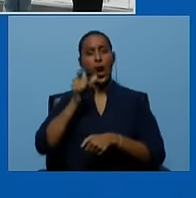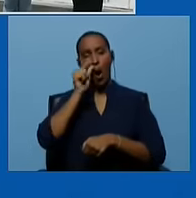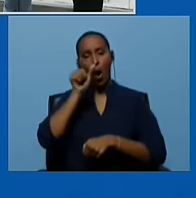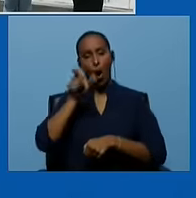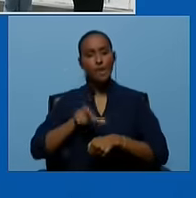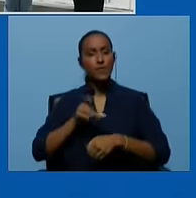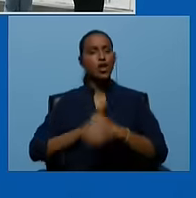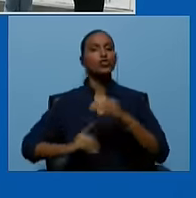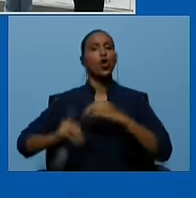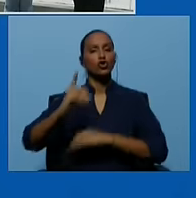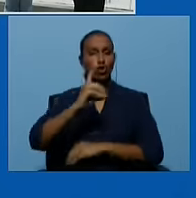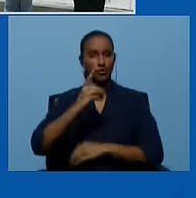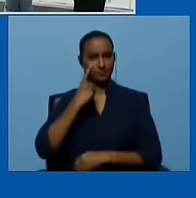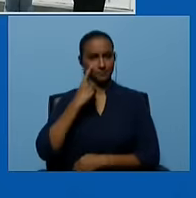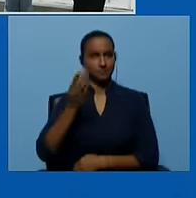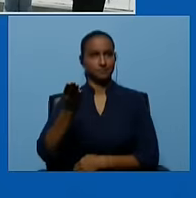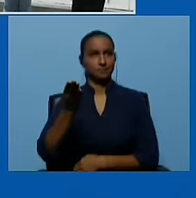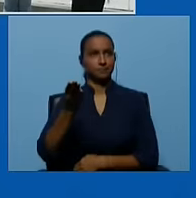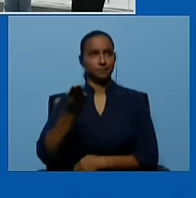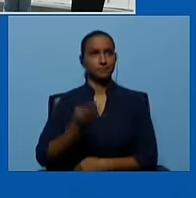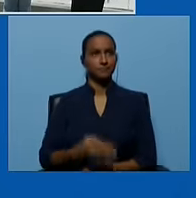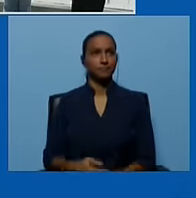Enrique Martín Vargas. Adelante.